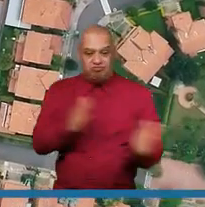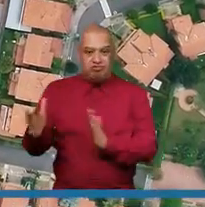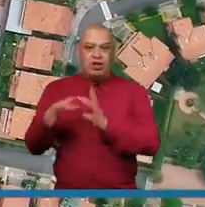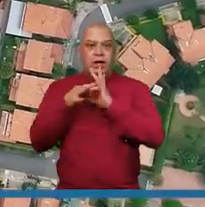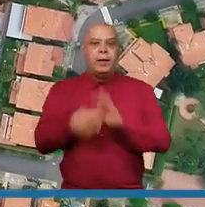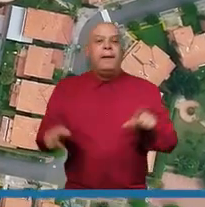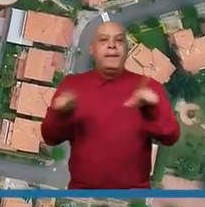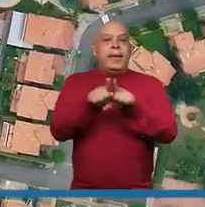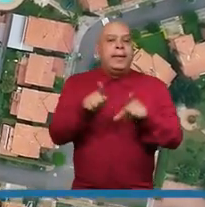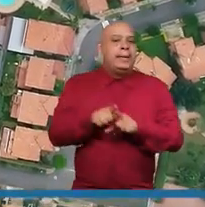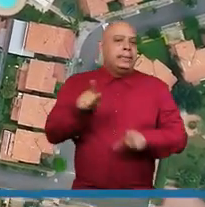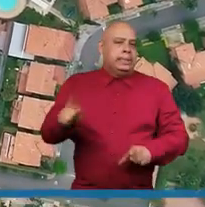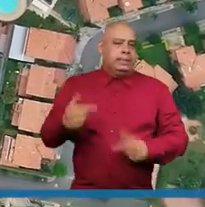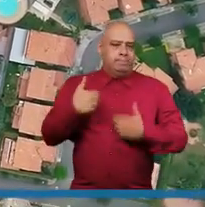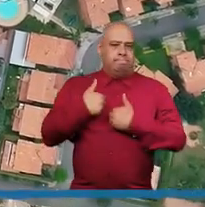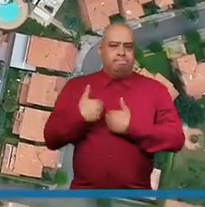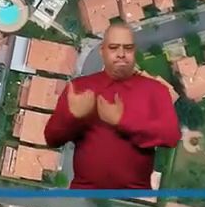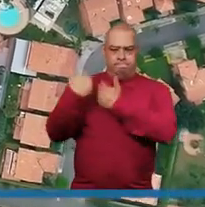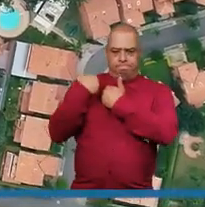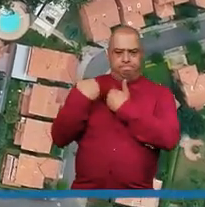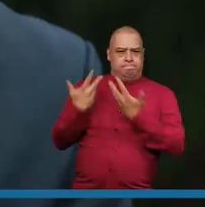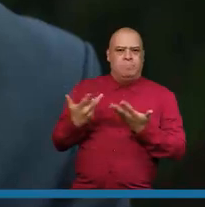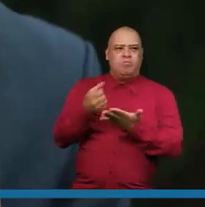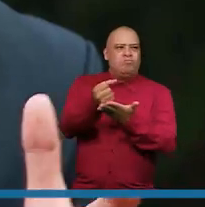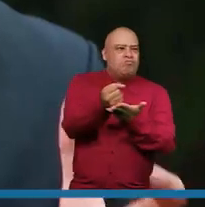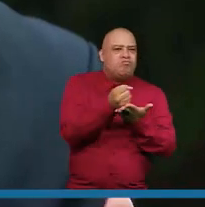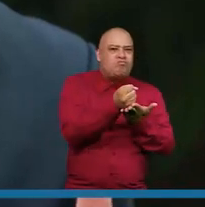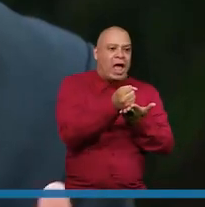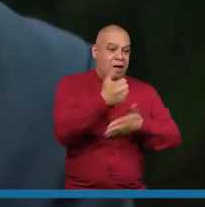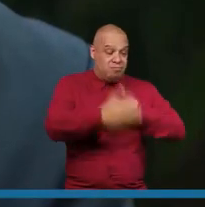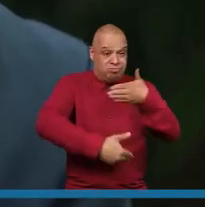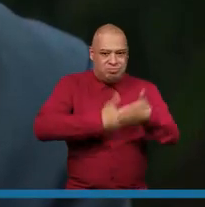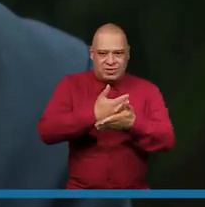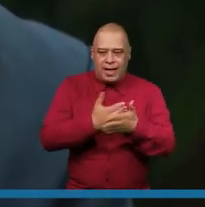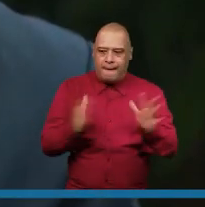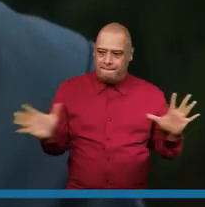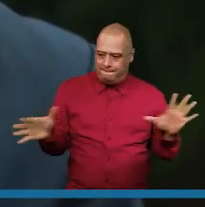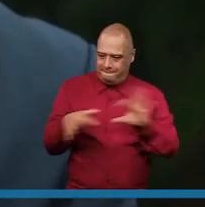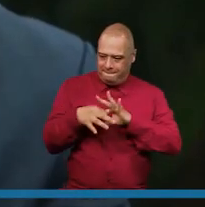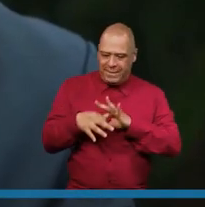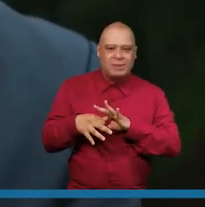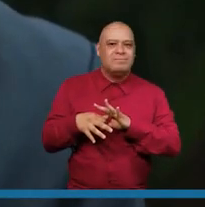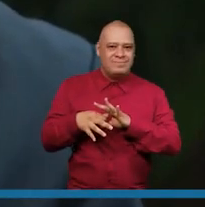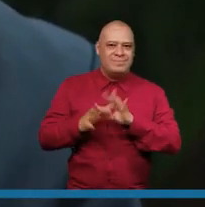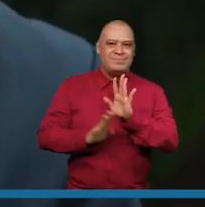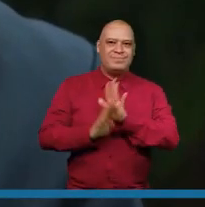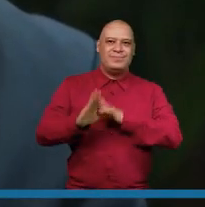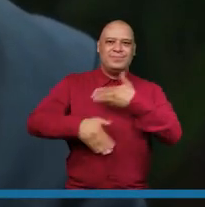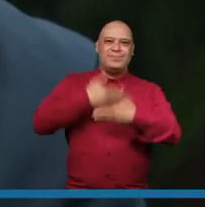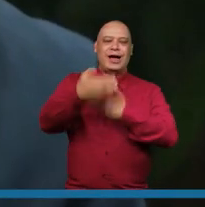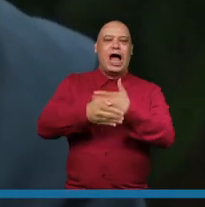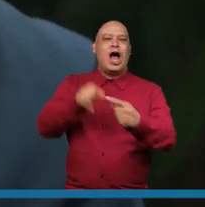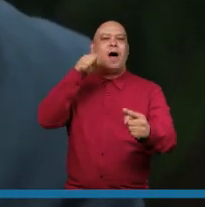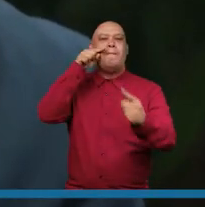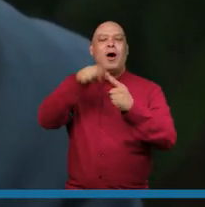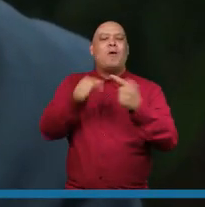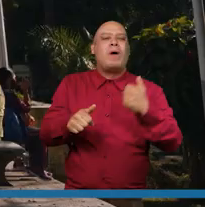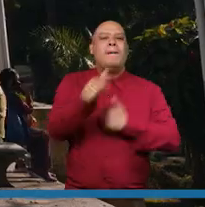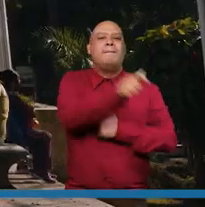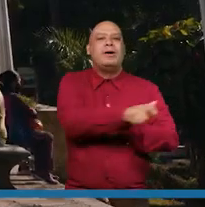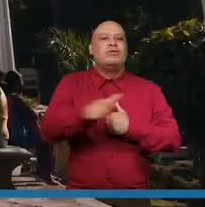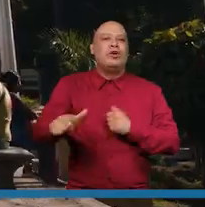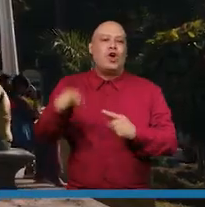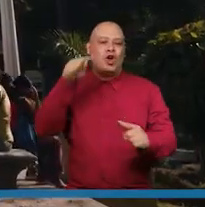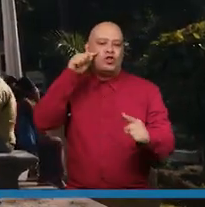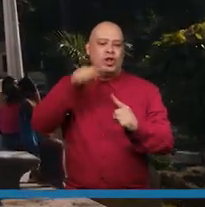tener propiamente esta última competencia, ayuda a que el territorio se articule y tenga un fiel propósito, y es pensar en los